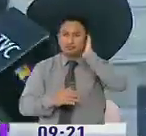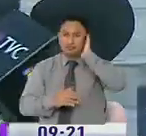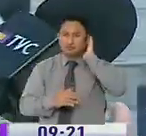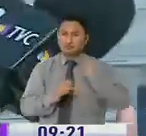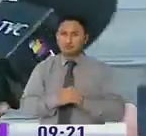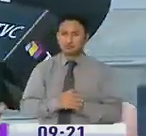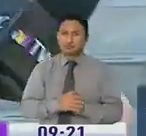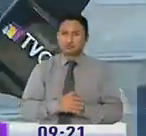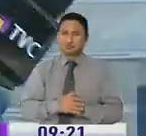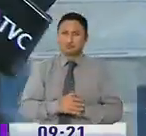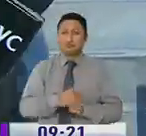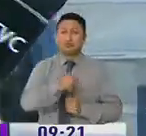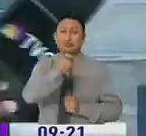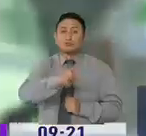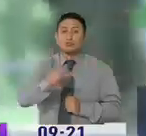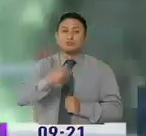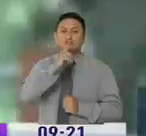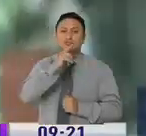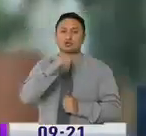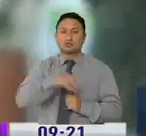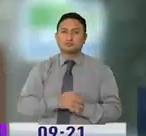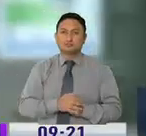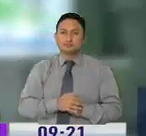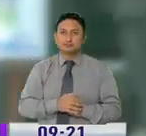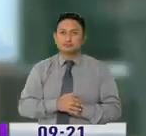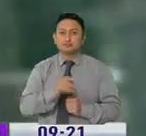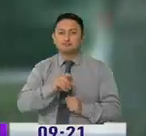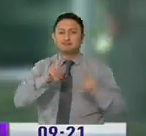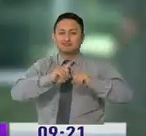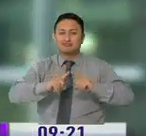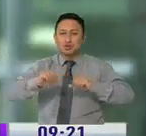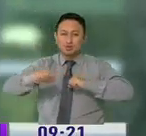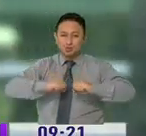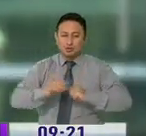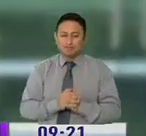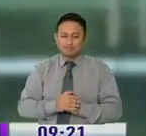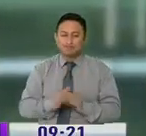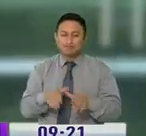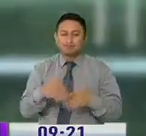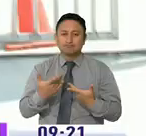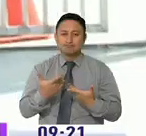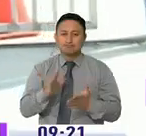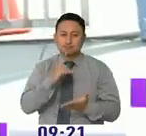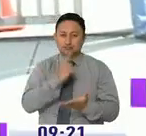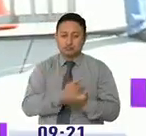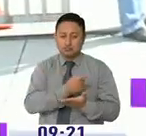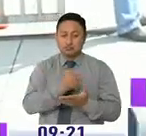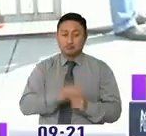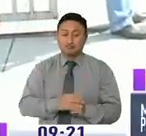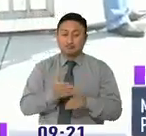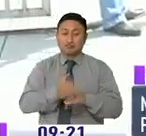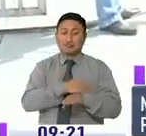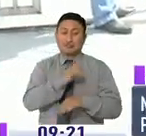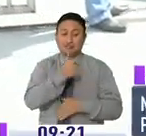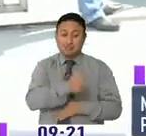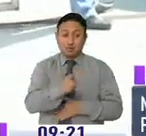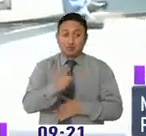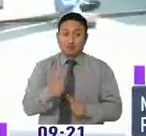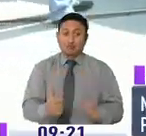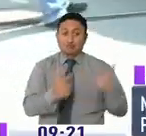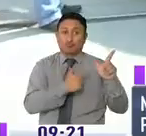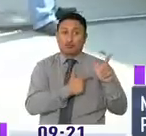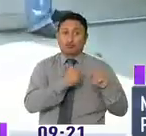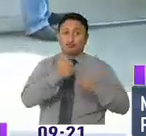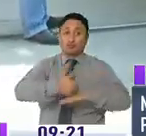quienes estuvieron en estos videos. Esta, entre otras pericias, permitirá comprobar o descartar si del armamento de dotación del